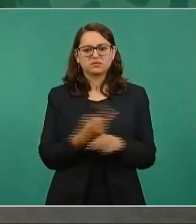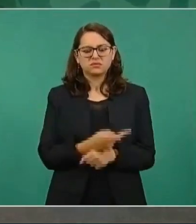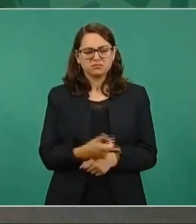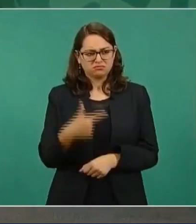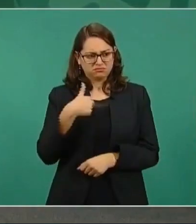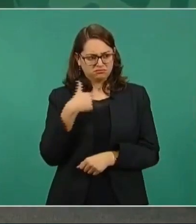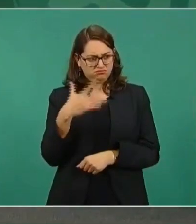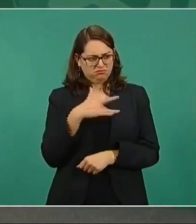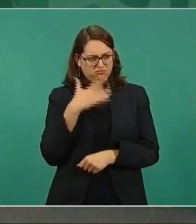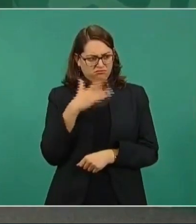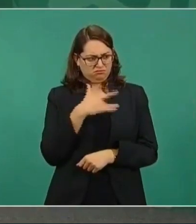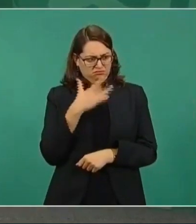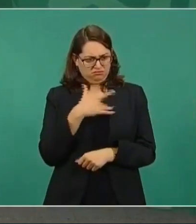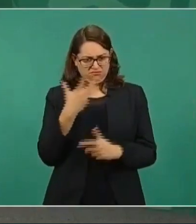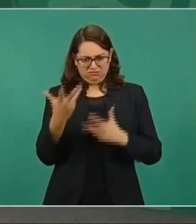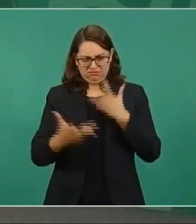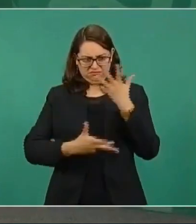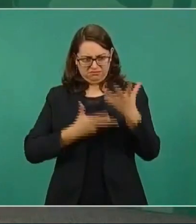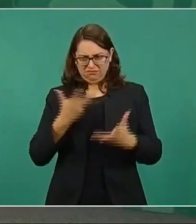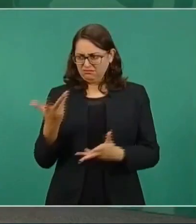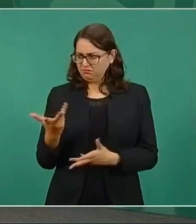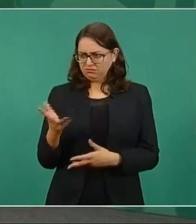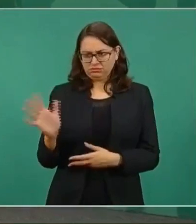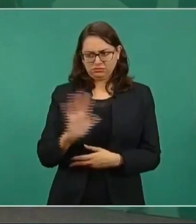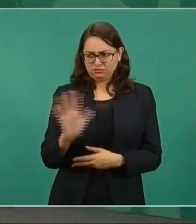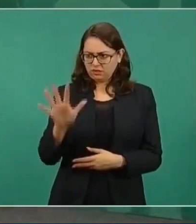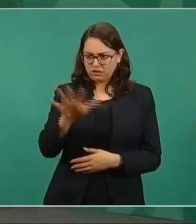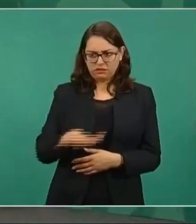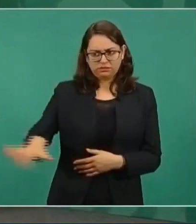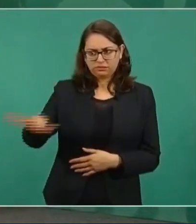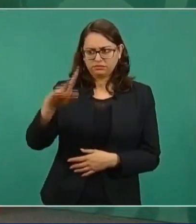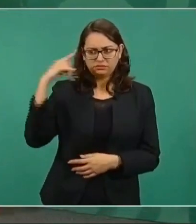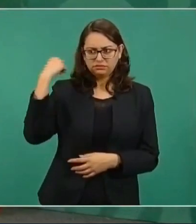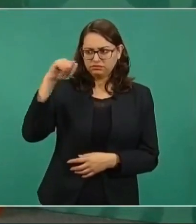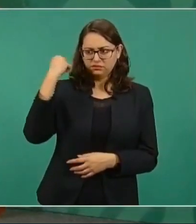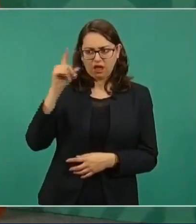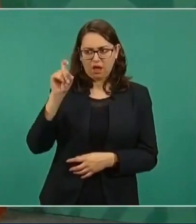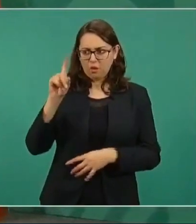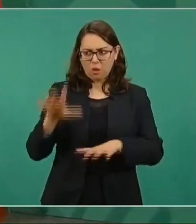yo planteé, ya no va a haber inundaciones,